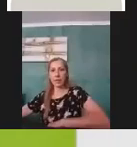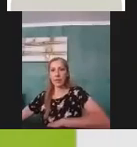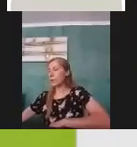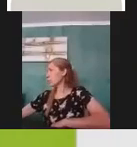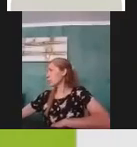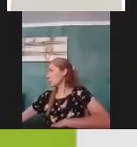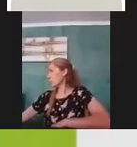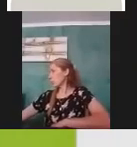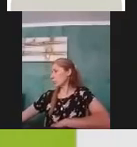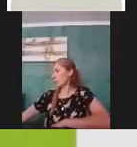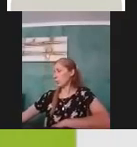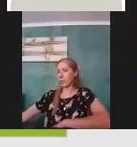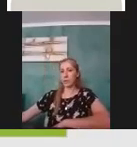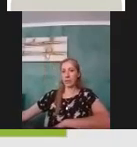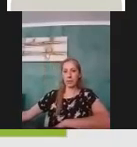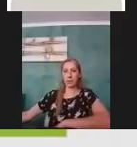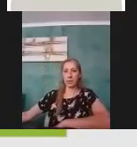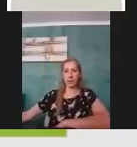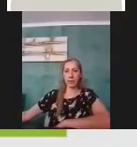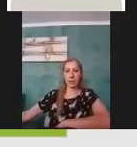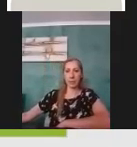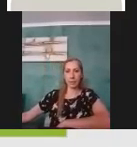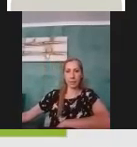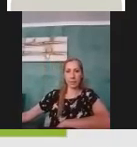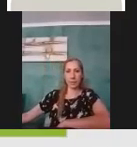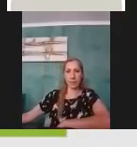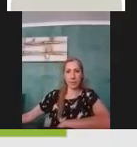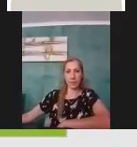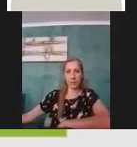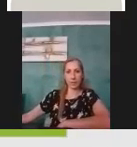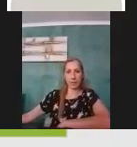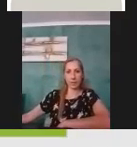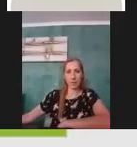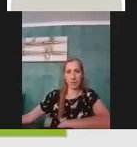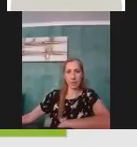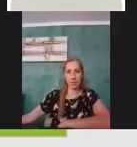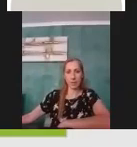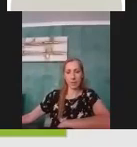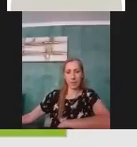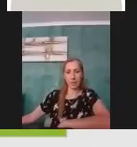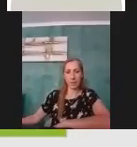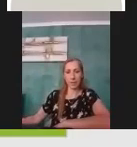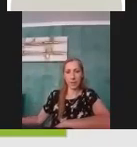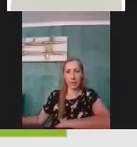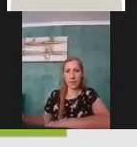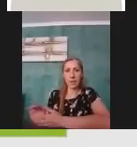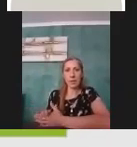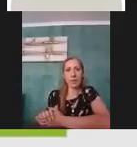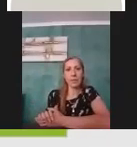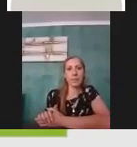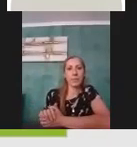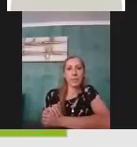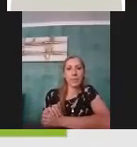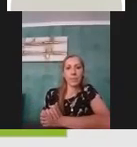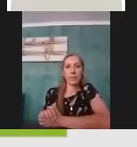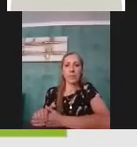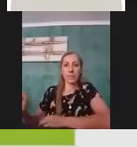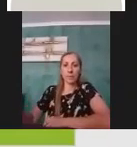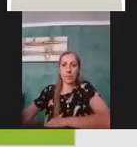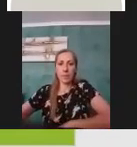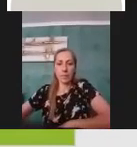Bien. Ahora anda la copita. Bien. Así tenés pantalla completa.